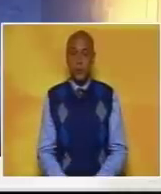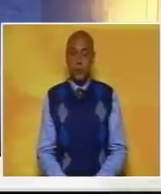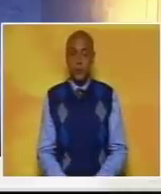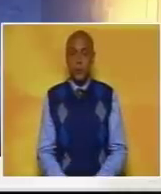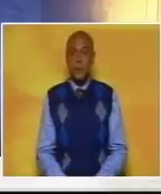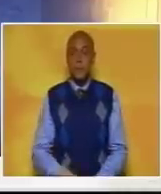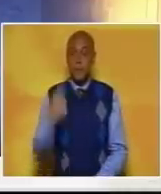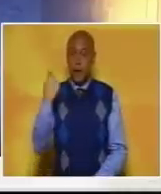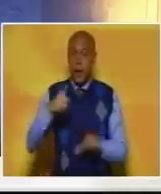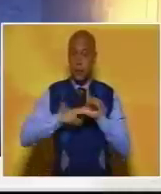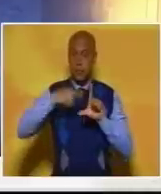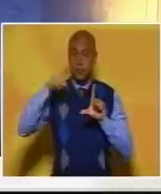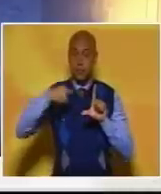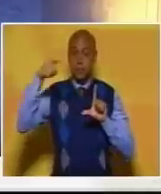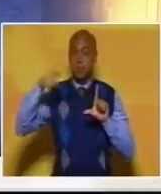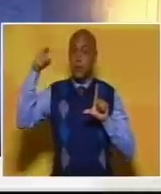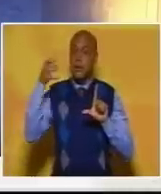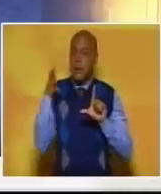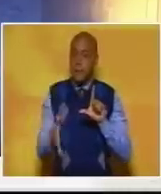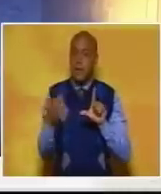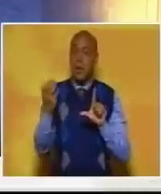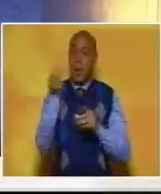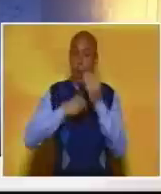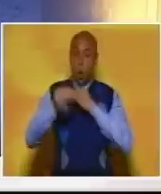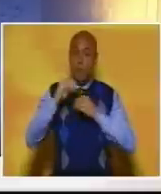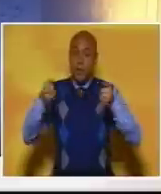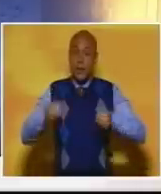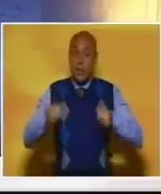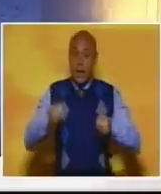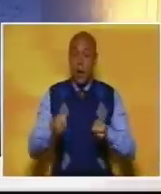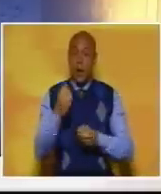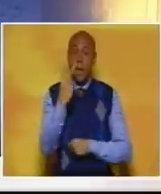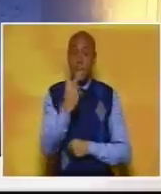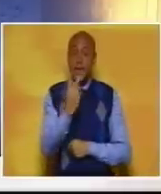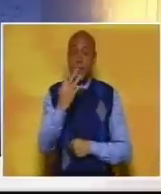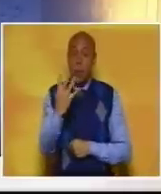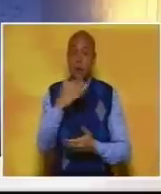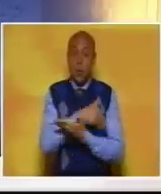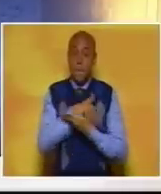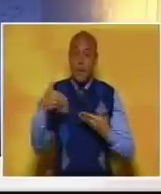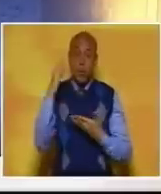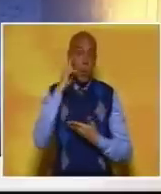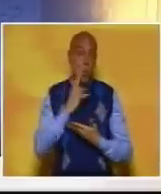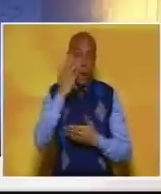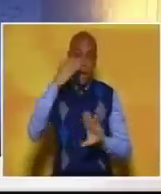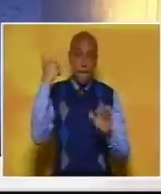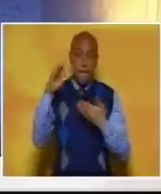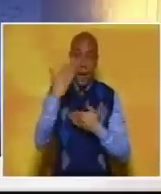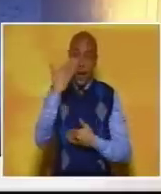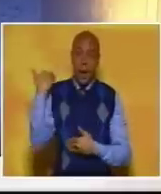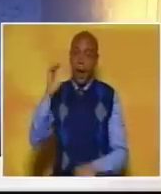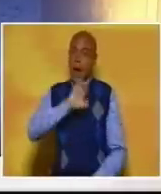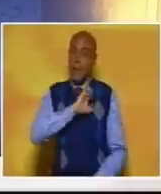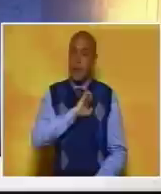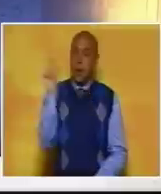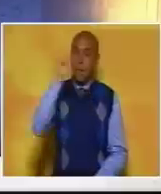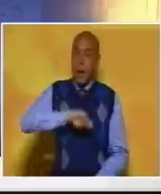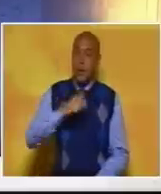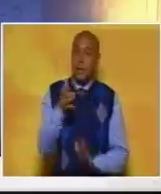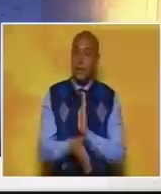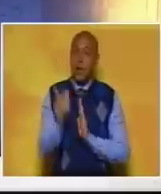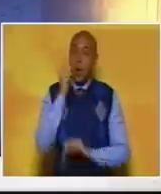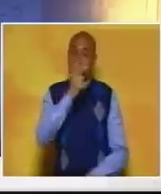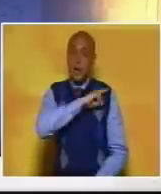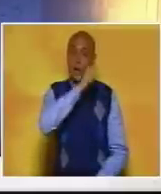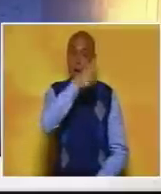Debido al índice inflacionario, el valor de la canasta alimentaria superó los 24 millones de bolívares en el mes de enero. Así lo informó el